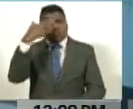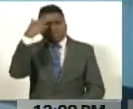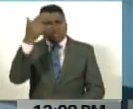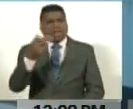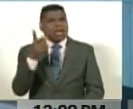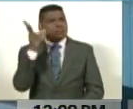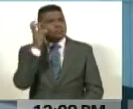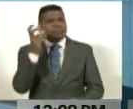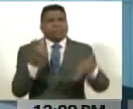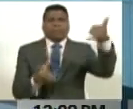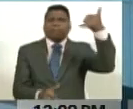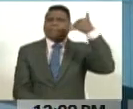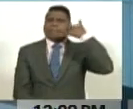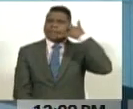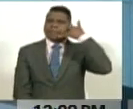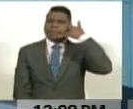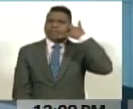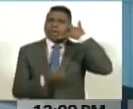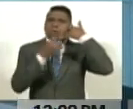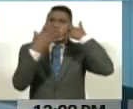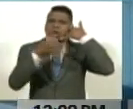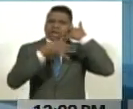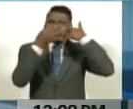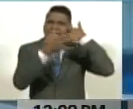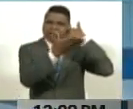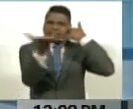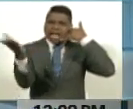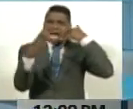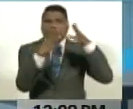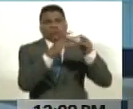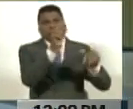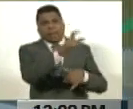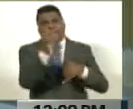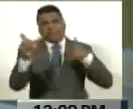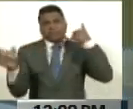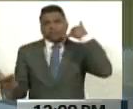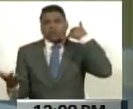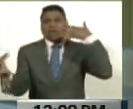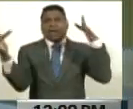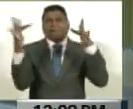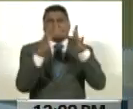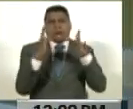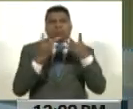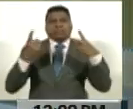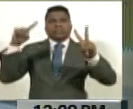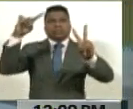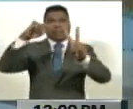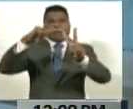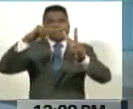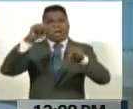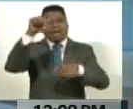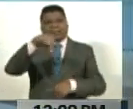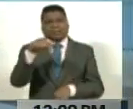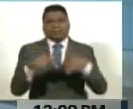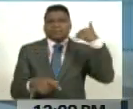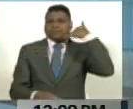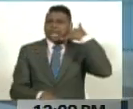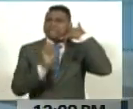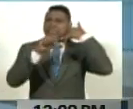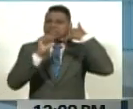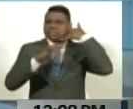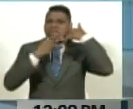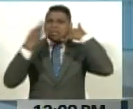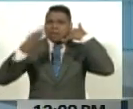alcalde. Sí, muy buenas tardes. Saludos a todos quienes sintonizan el canal de todos los venezolanos. Bueno, sí,